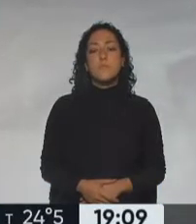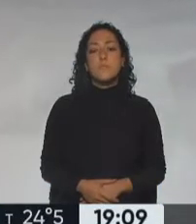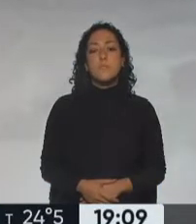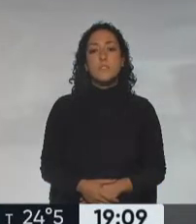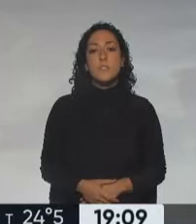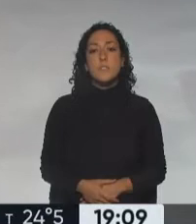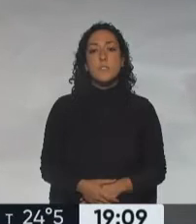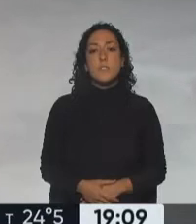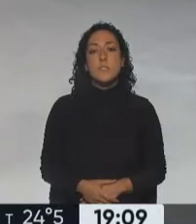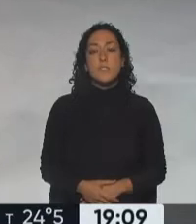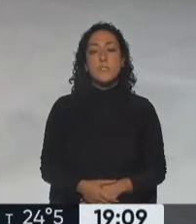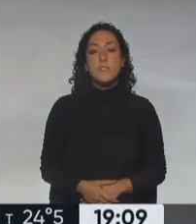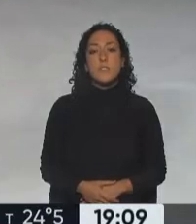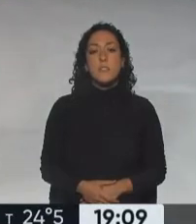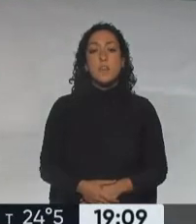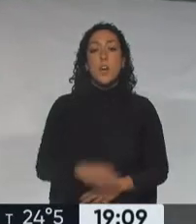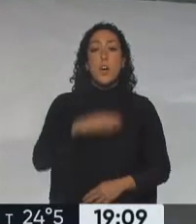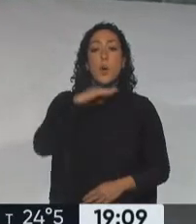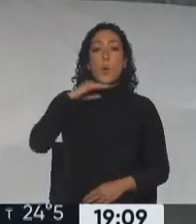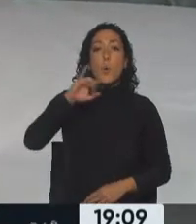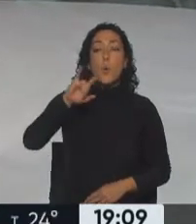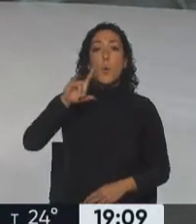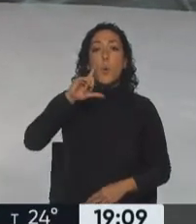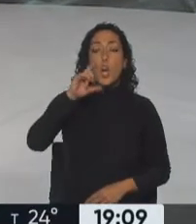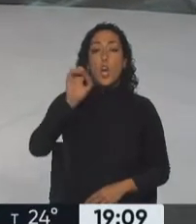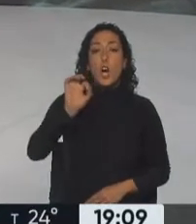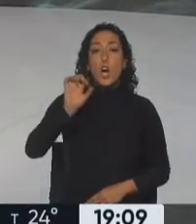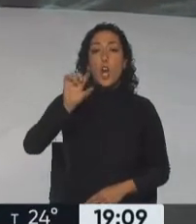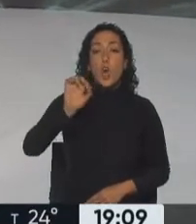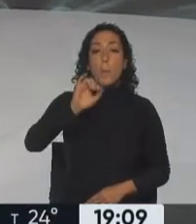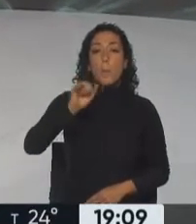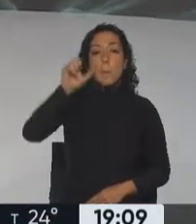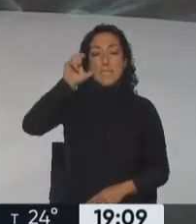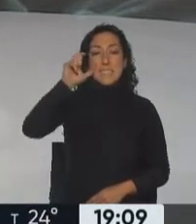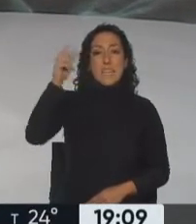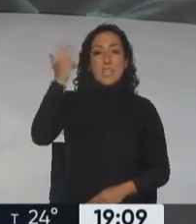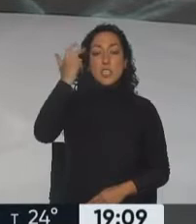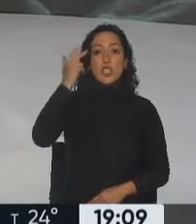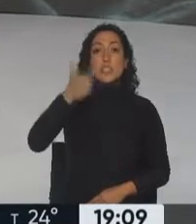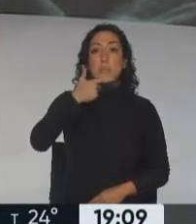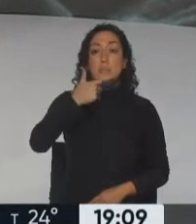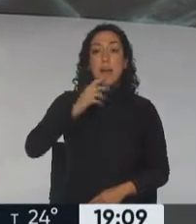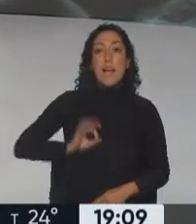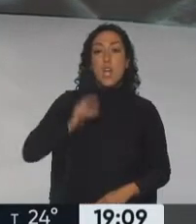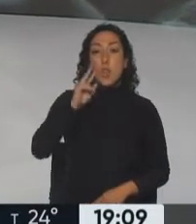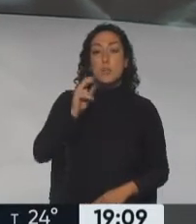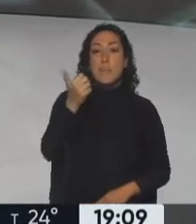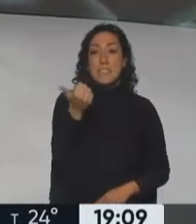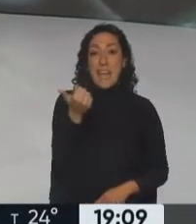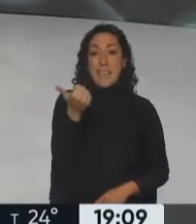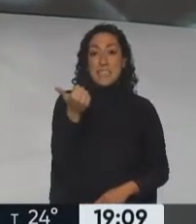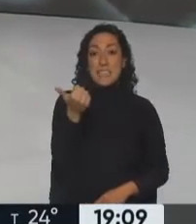16 años sin Jorge Julio López. El 18 de septiembre, pero del año 2006, iba a